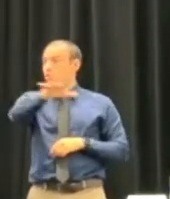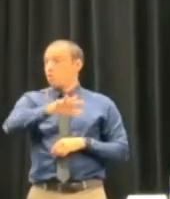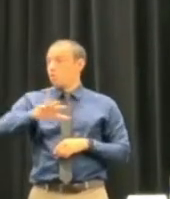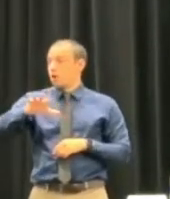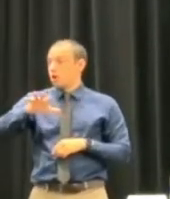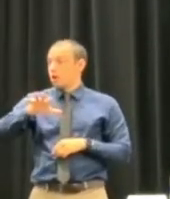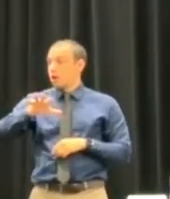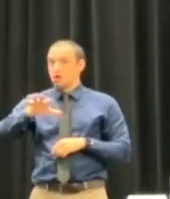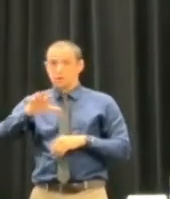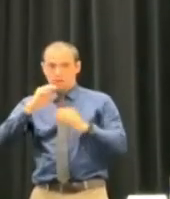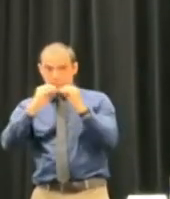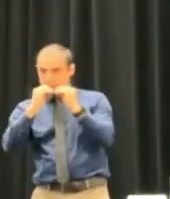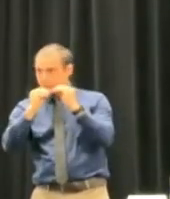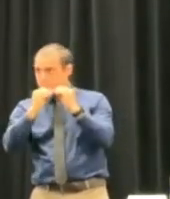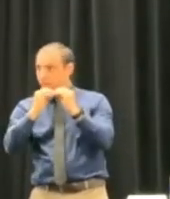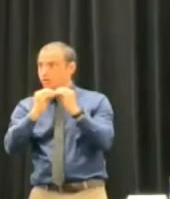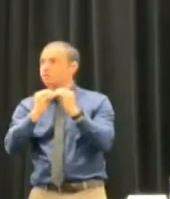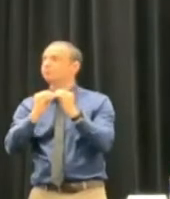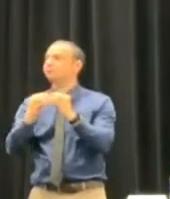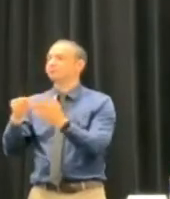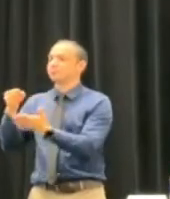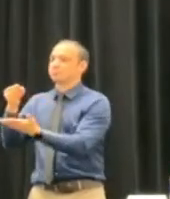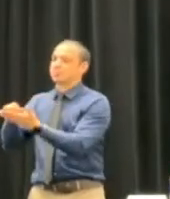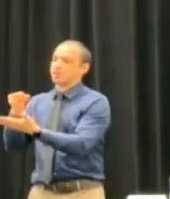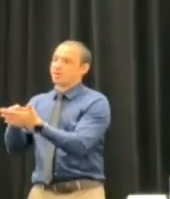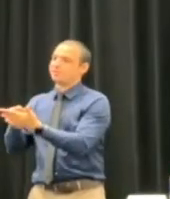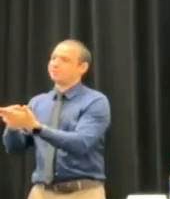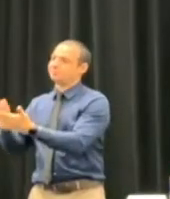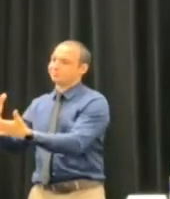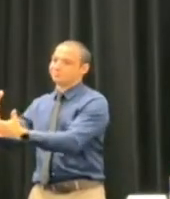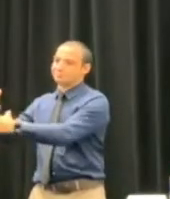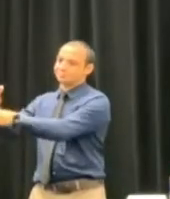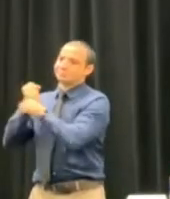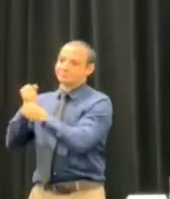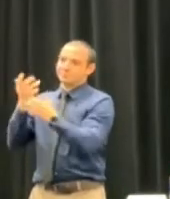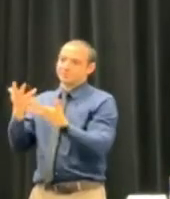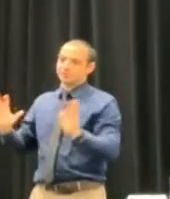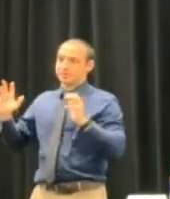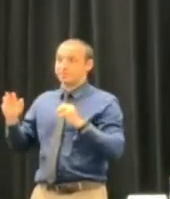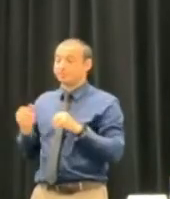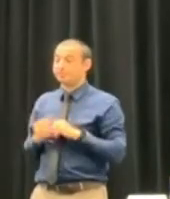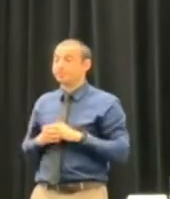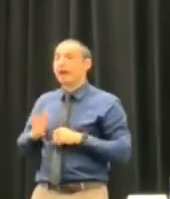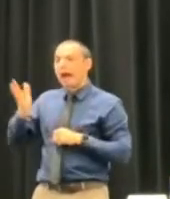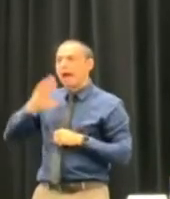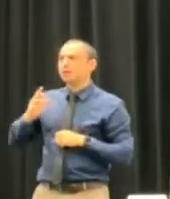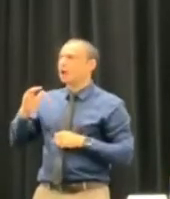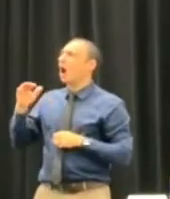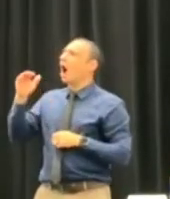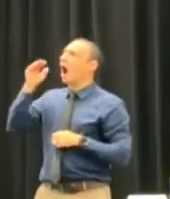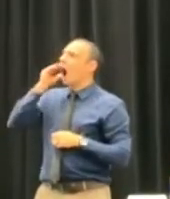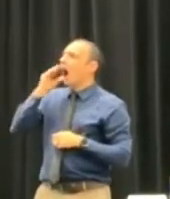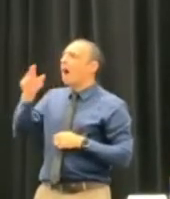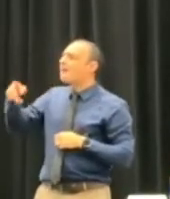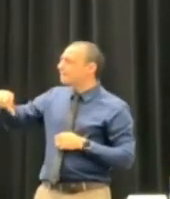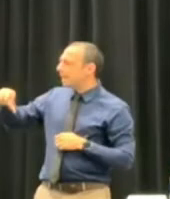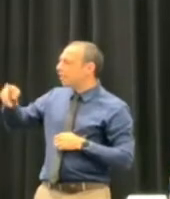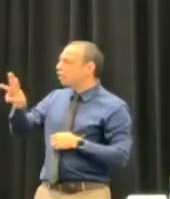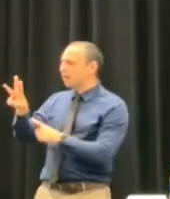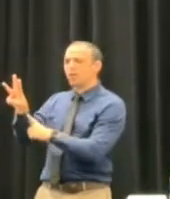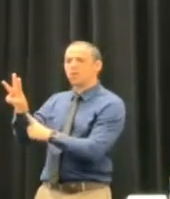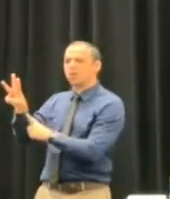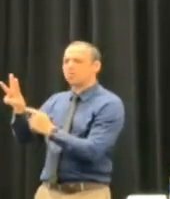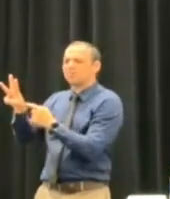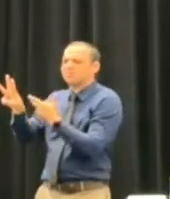tierra y lo que se conocíamos como p w ahora se están conociendo se están traduciendo inmediatamente como